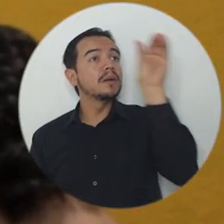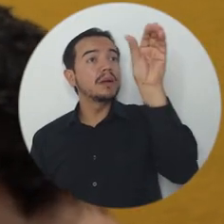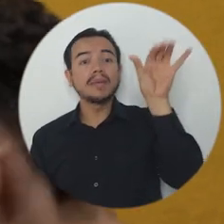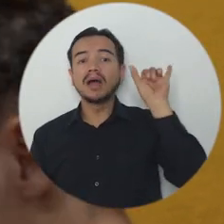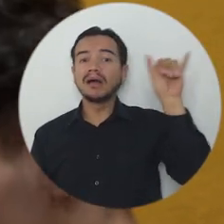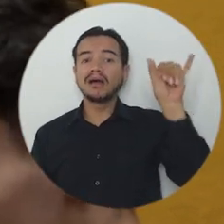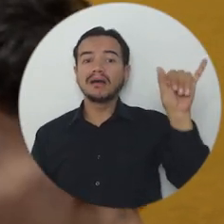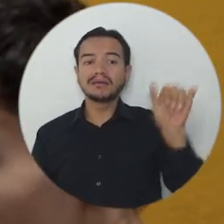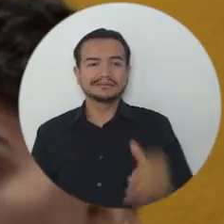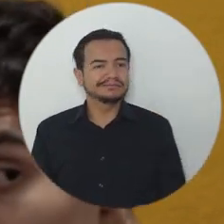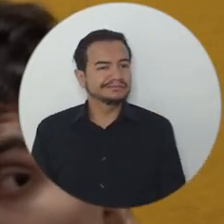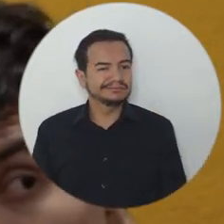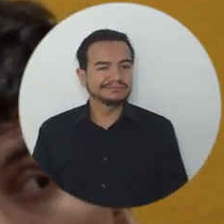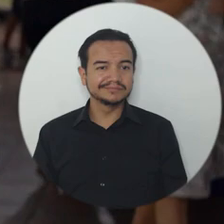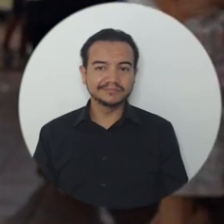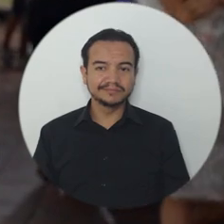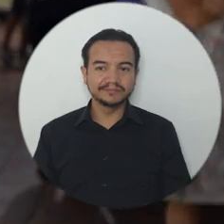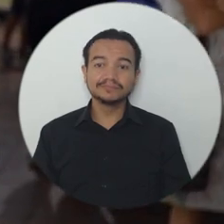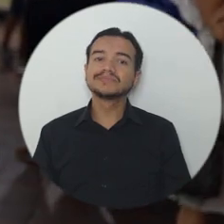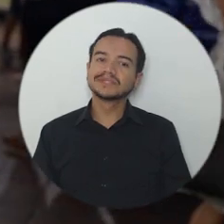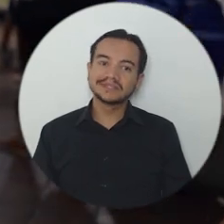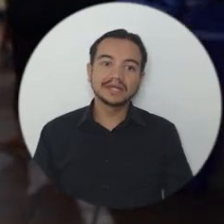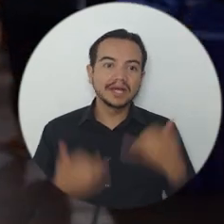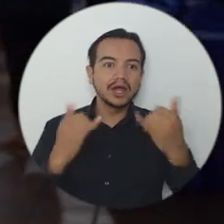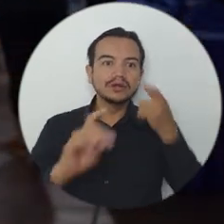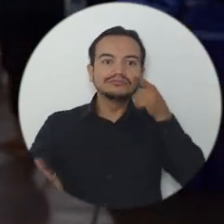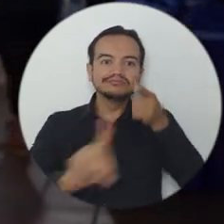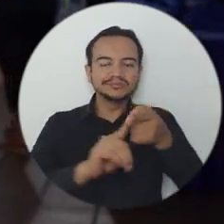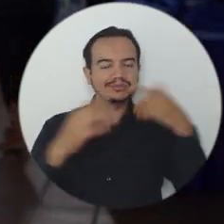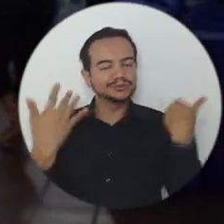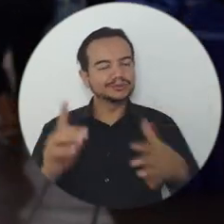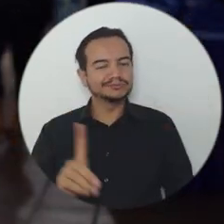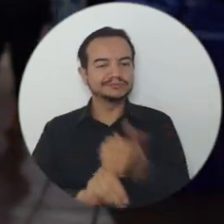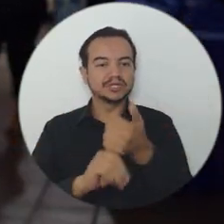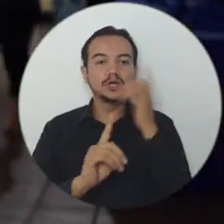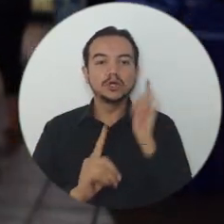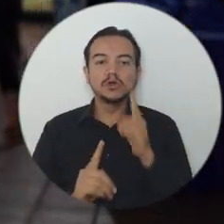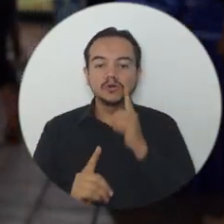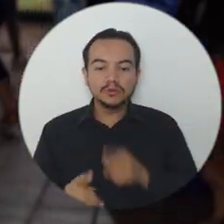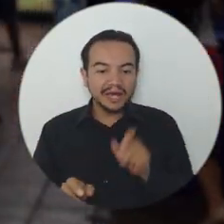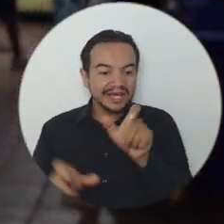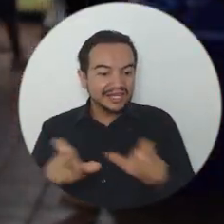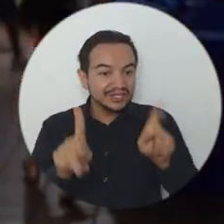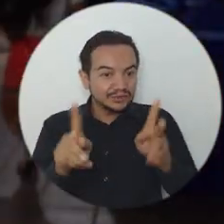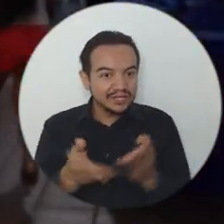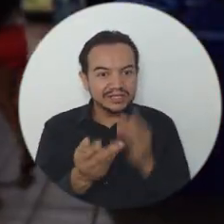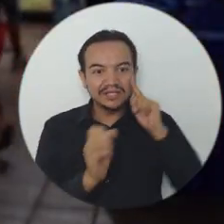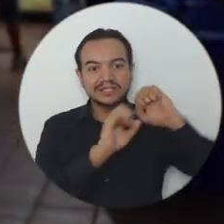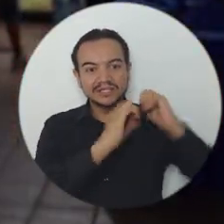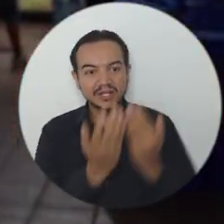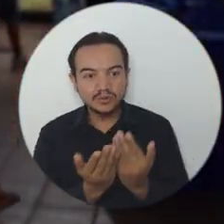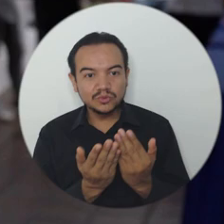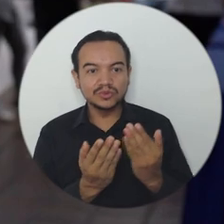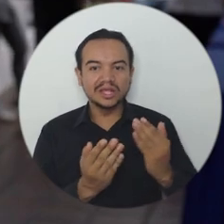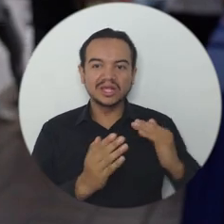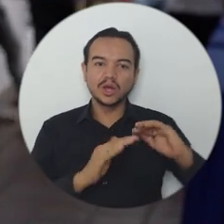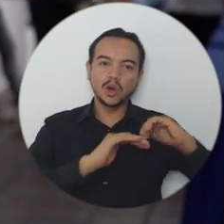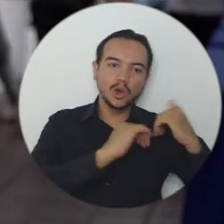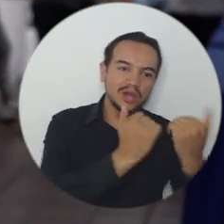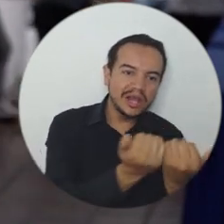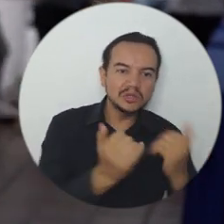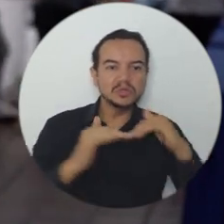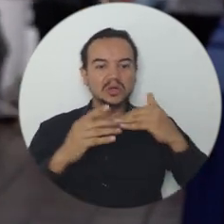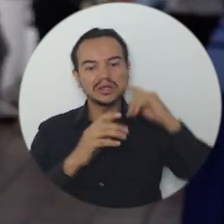logró el objetivo, precisamente contamos con estudiantes de literatura, con estudiantes de colegios,